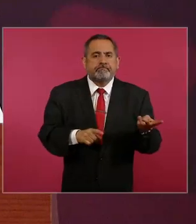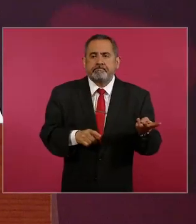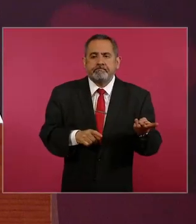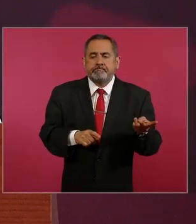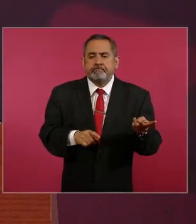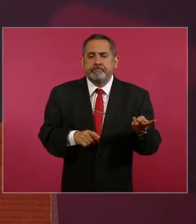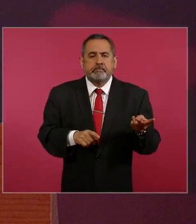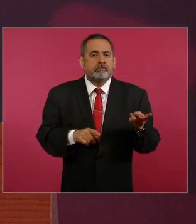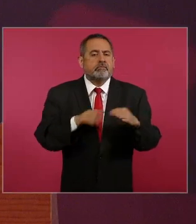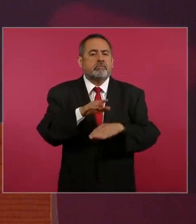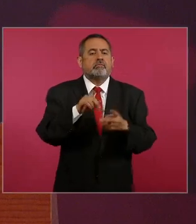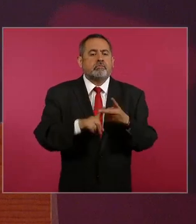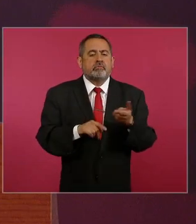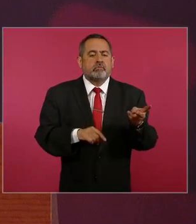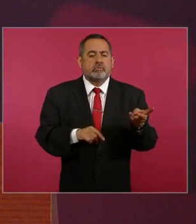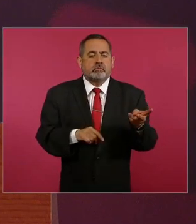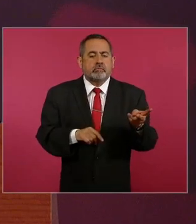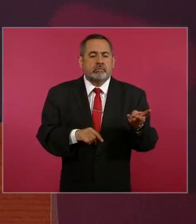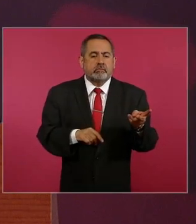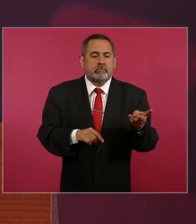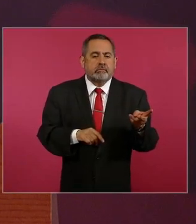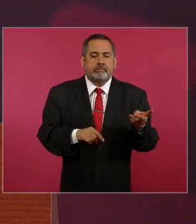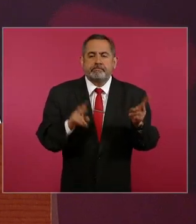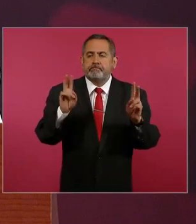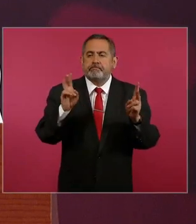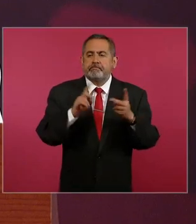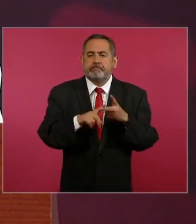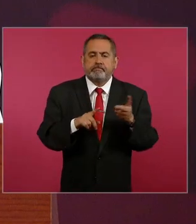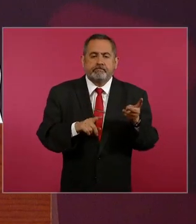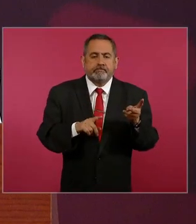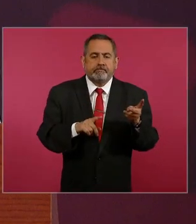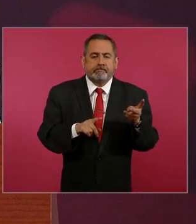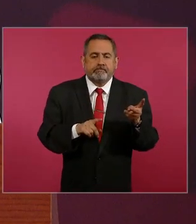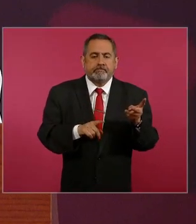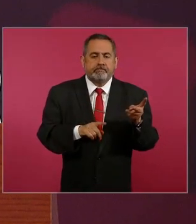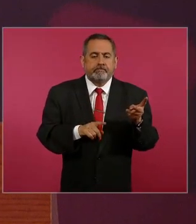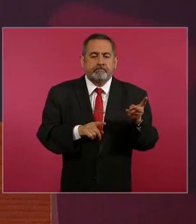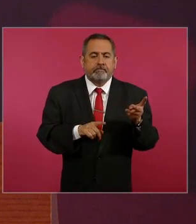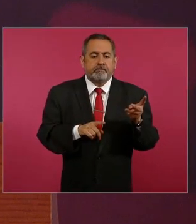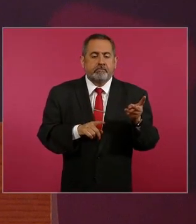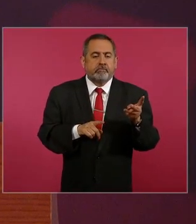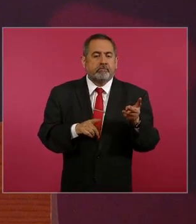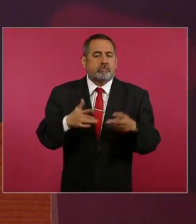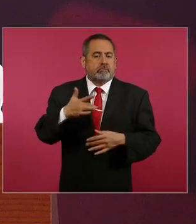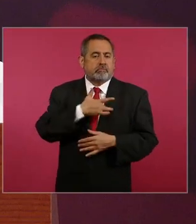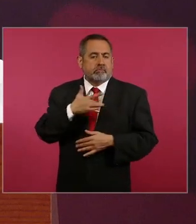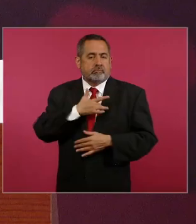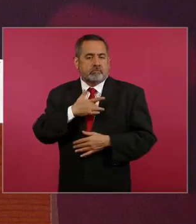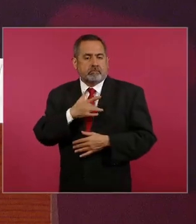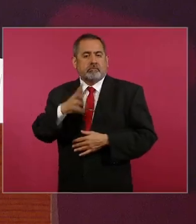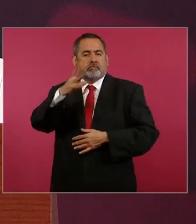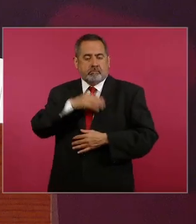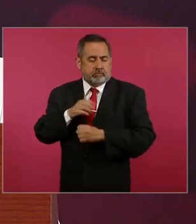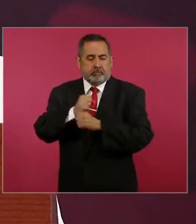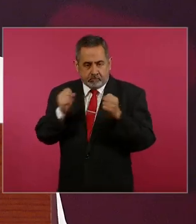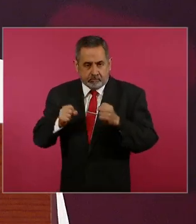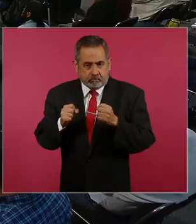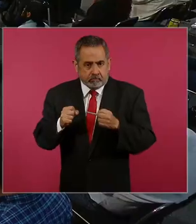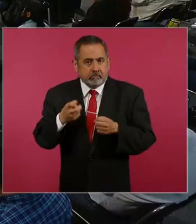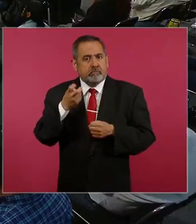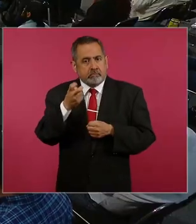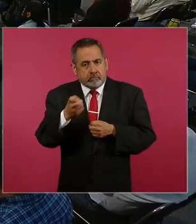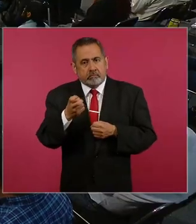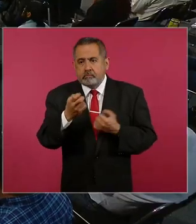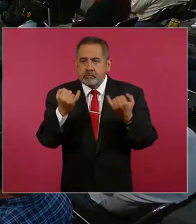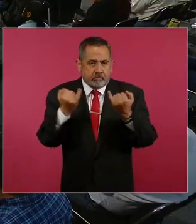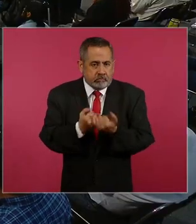tiene que ver con el tema de la atención de los infartos digamos lo pongo en en